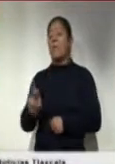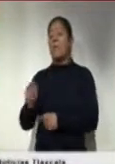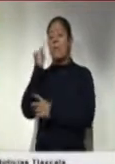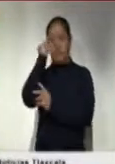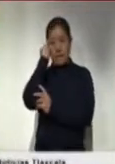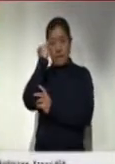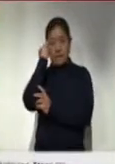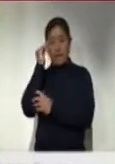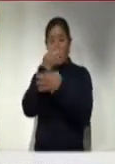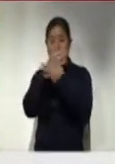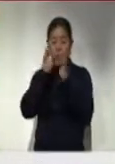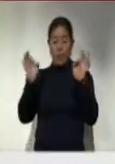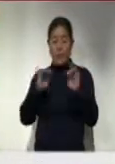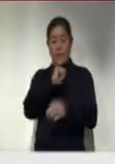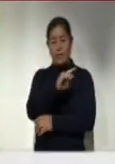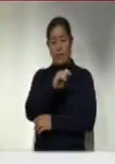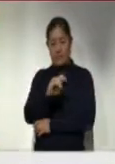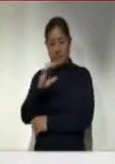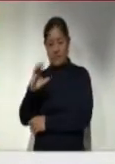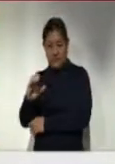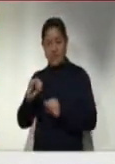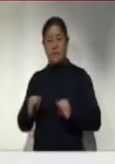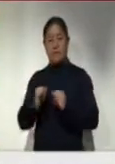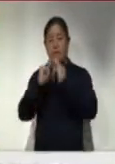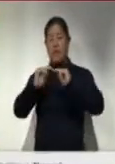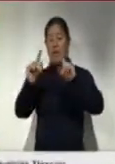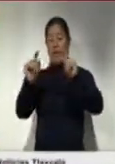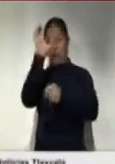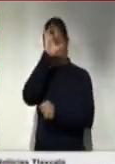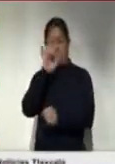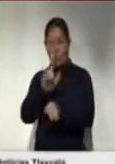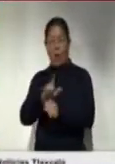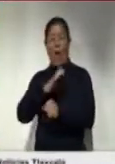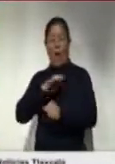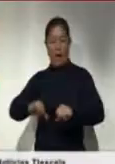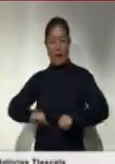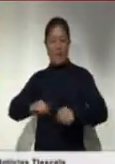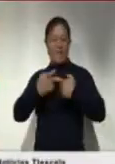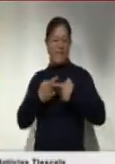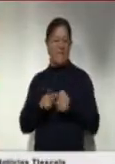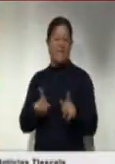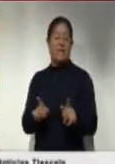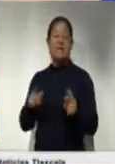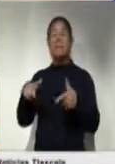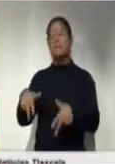Indígenas, promueve el Instituto Tlaxcalteca de la Cultura diversas actividades virtuales.